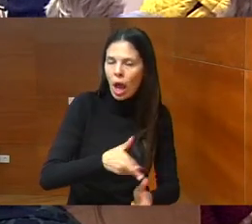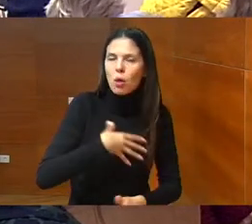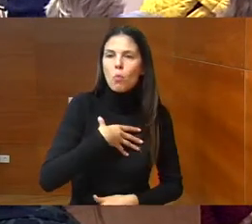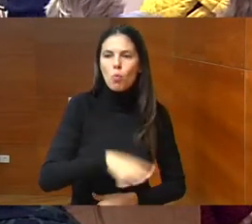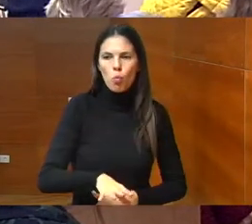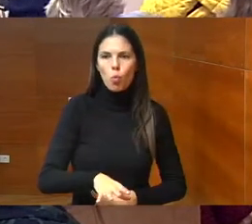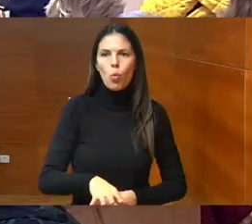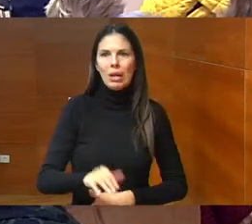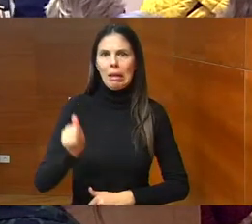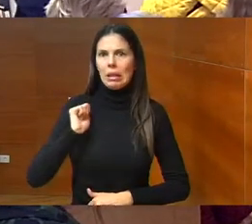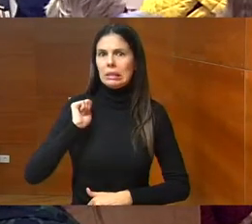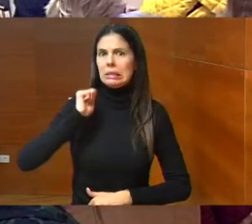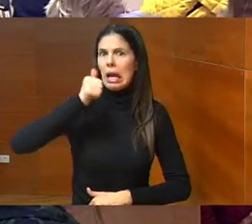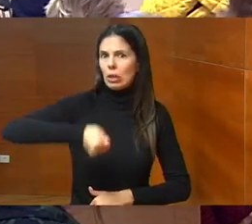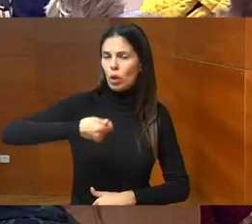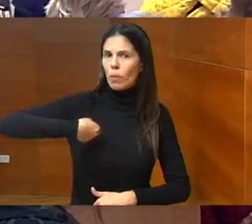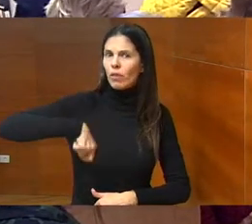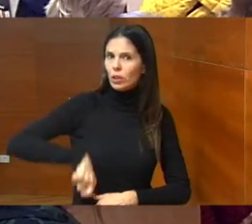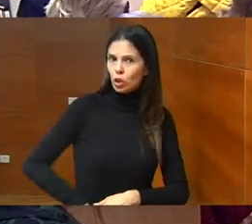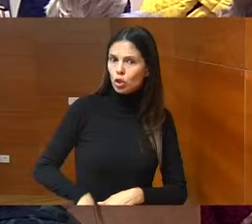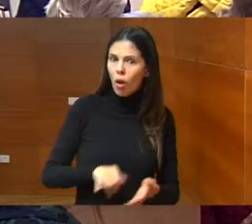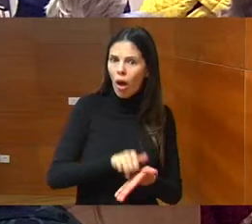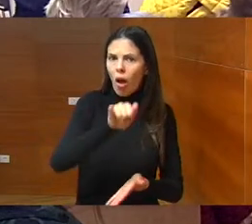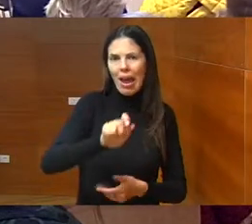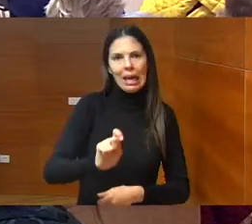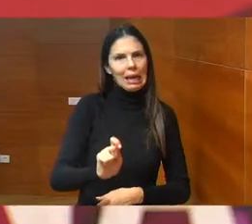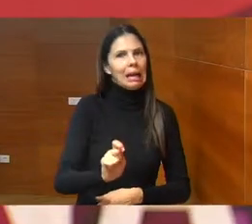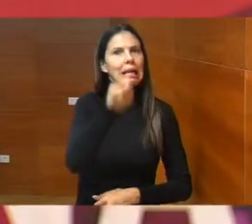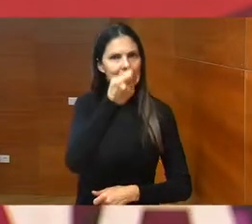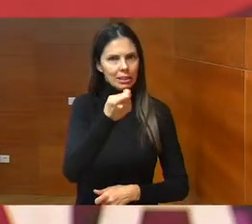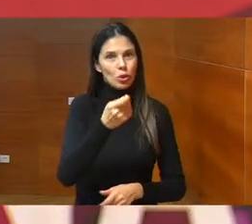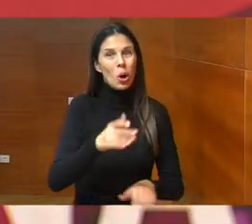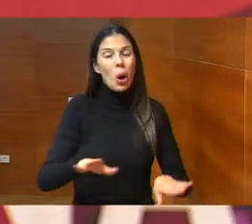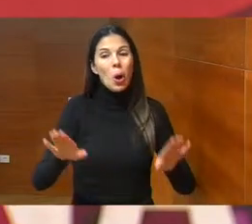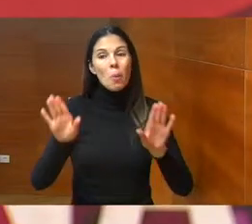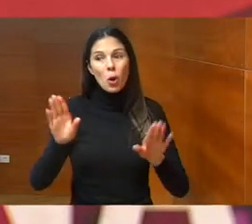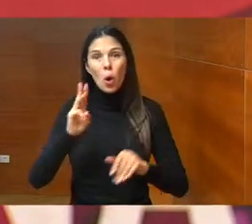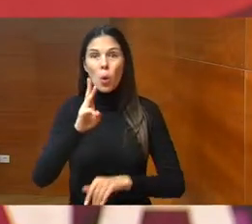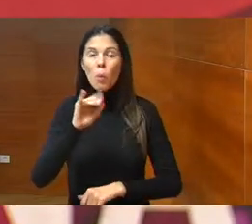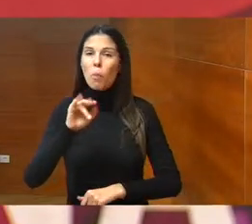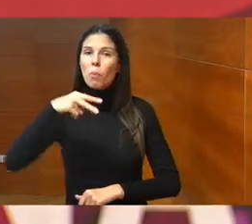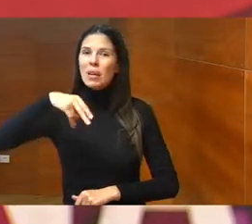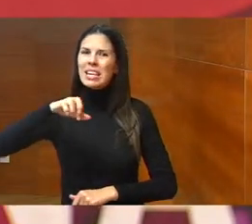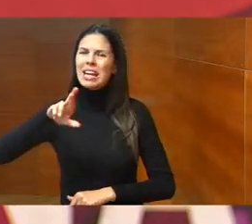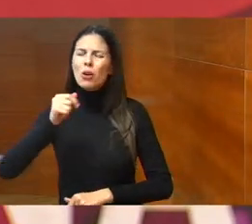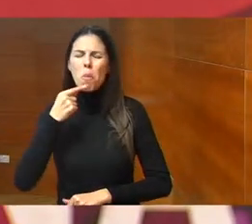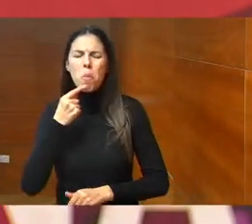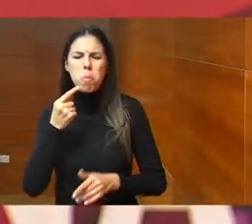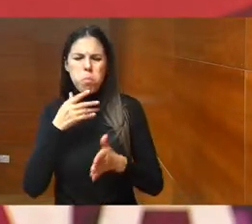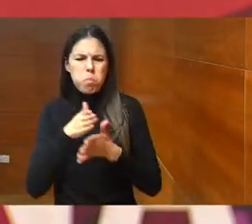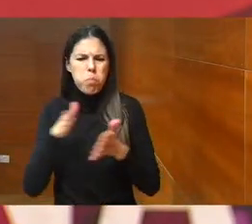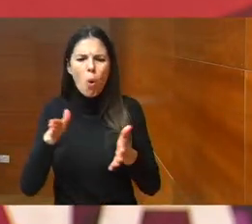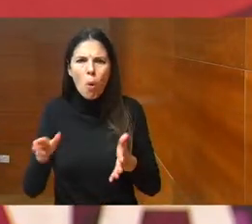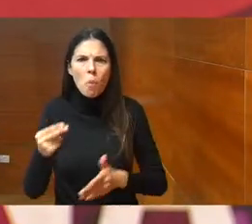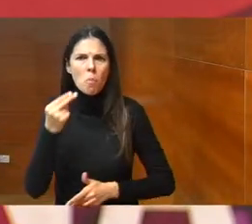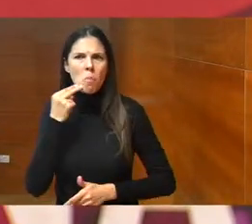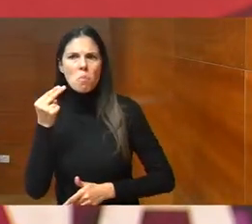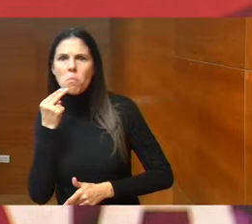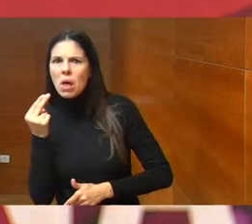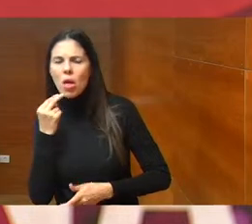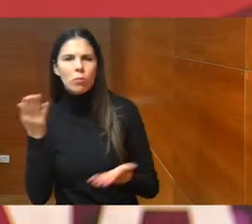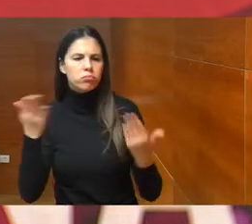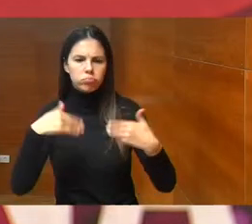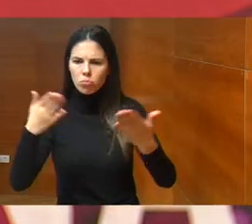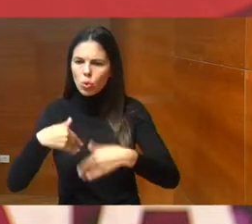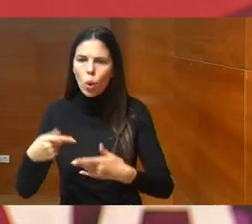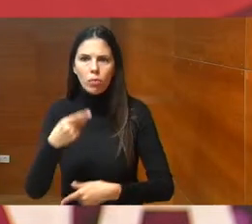obeiro un éxito muy bonito mayor Piñero fue un pionero semido a ponerse o límite